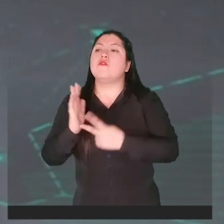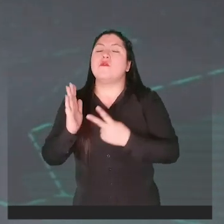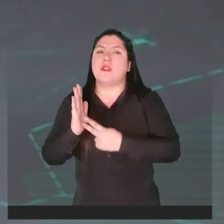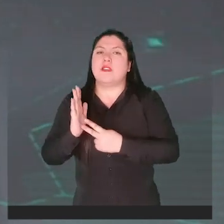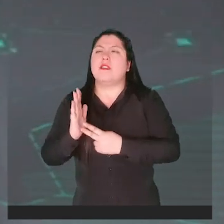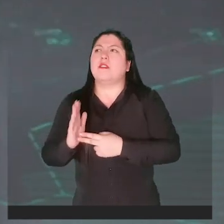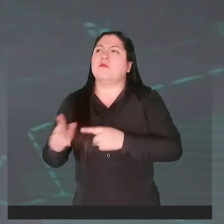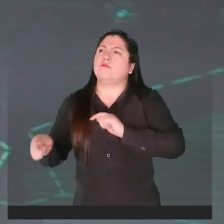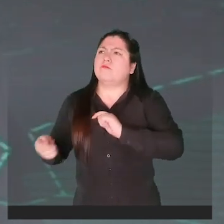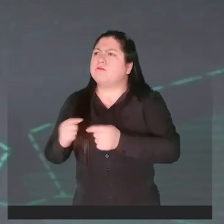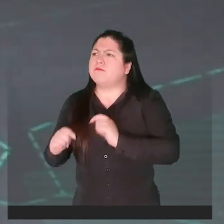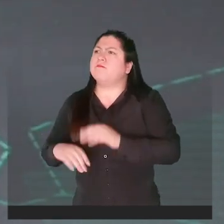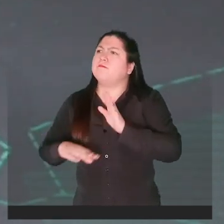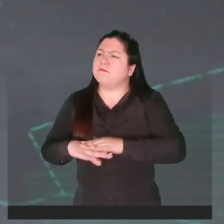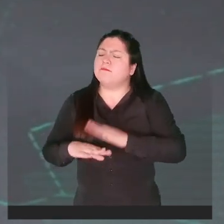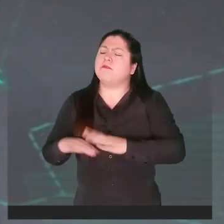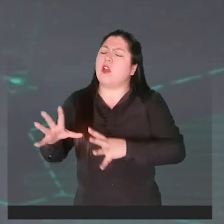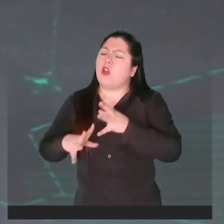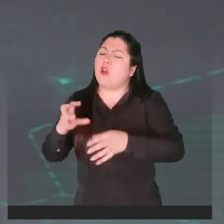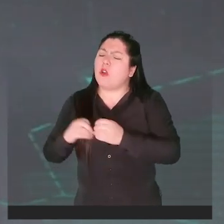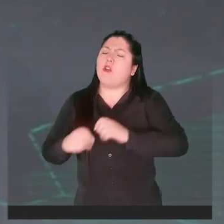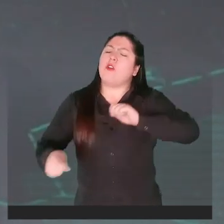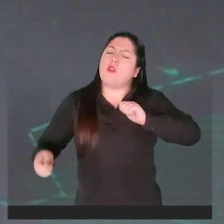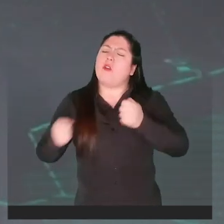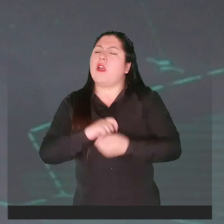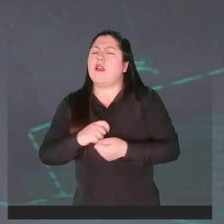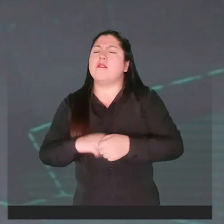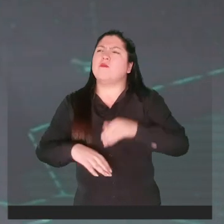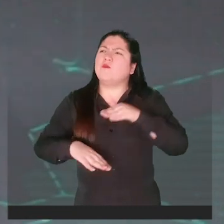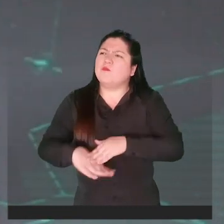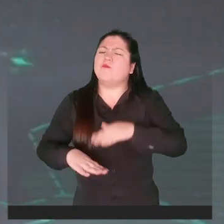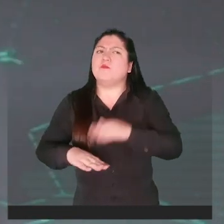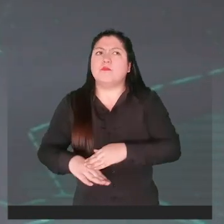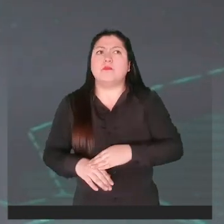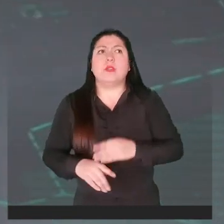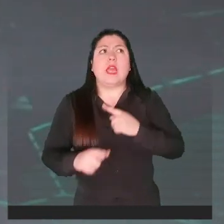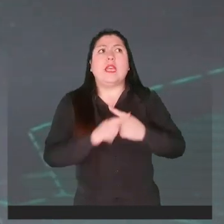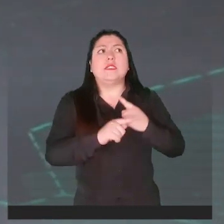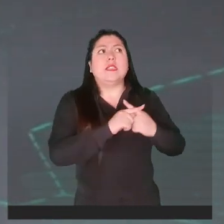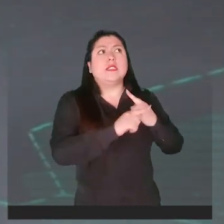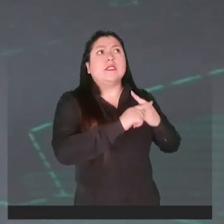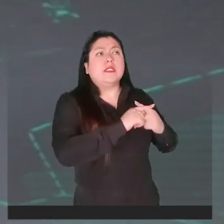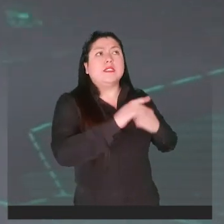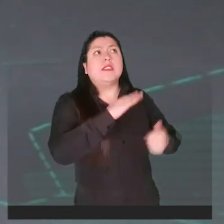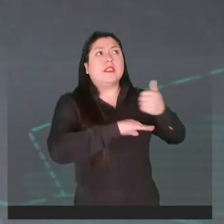él planteaba la urgente necesidad de reformar el código. Lo intentaron varios de sus